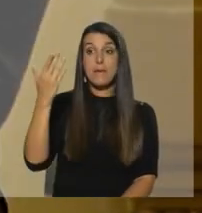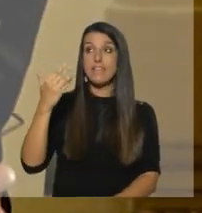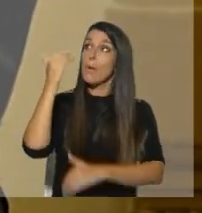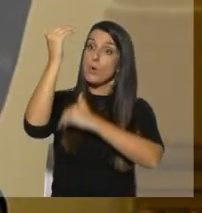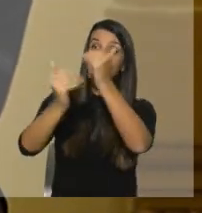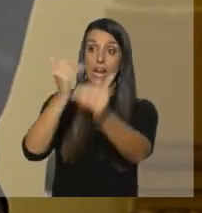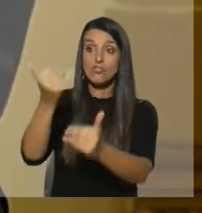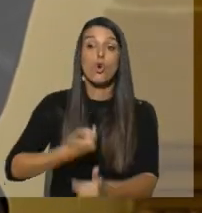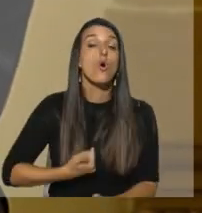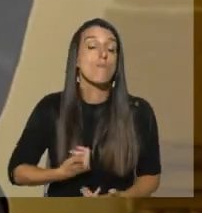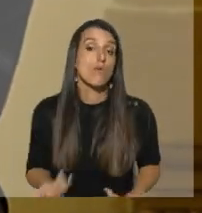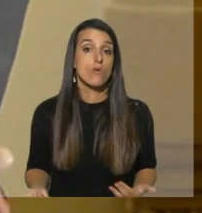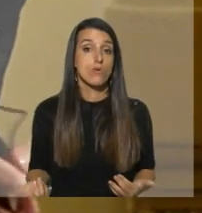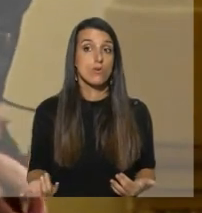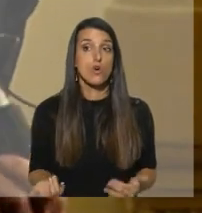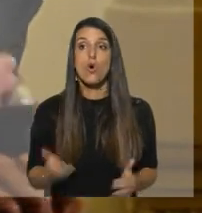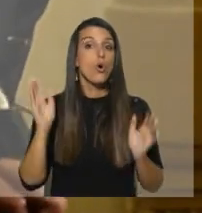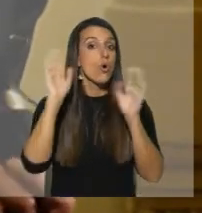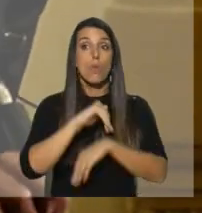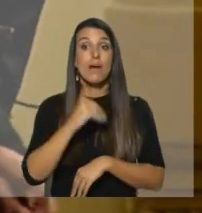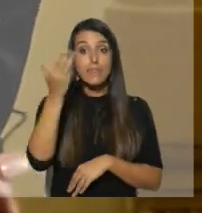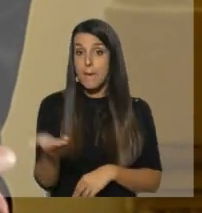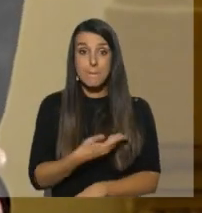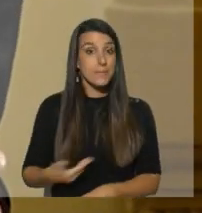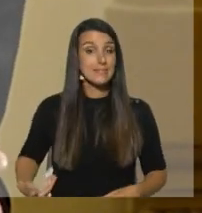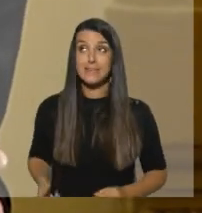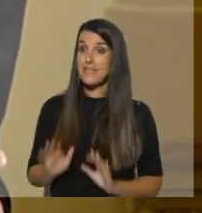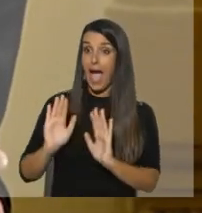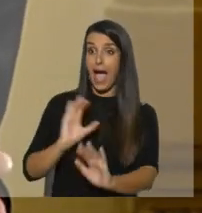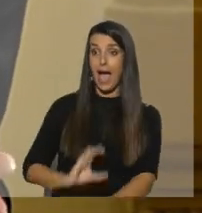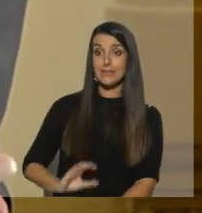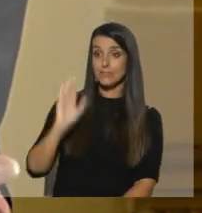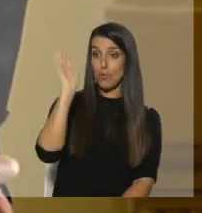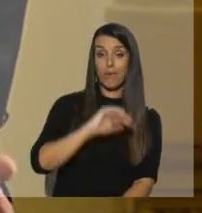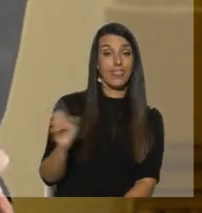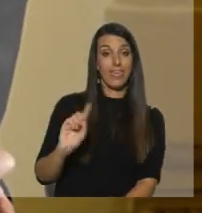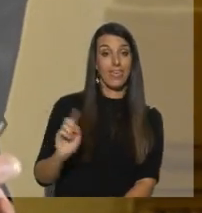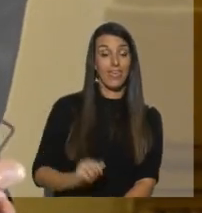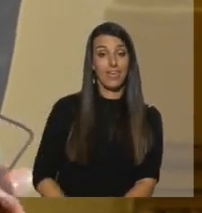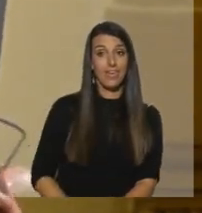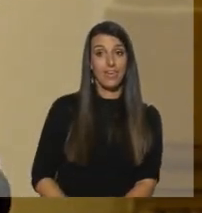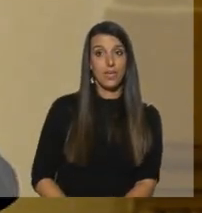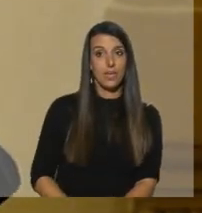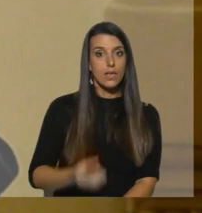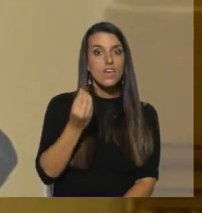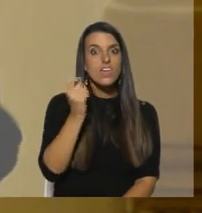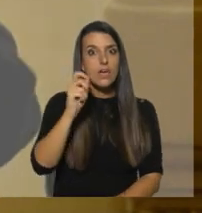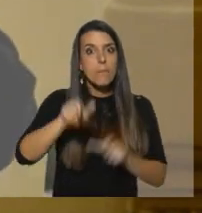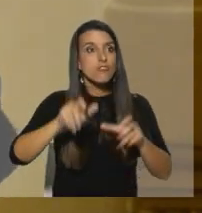progreso. No podemos tener presidentes de esta manera. Y quienes